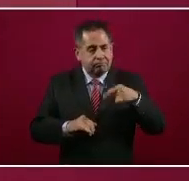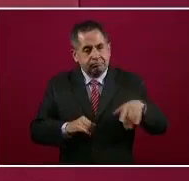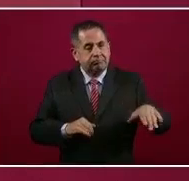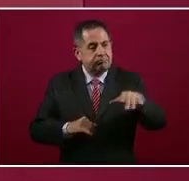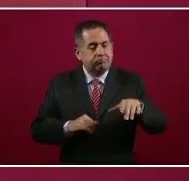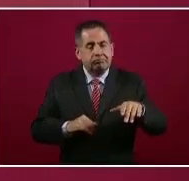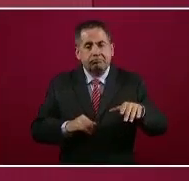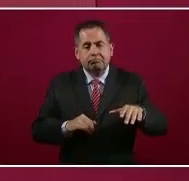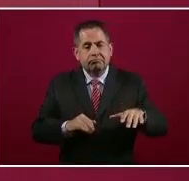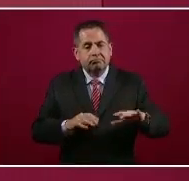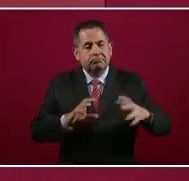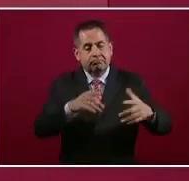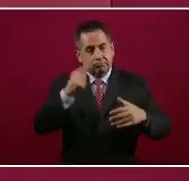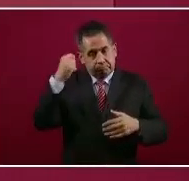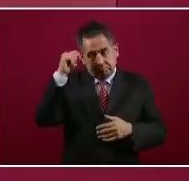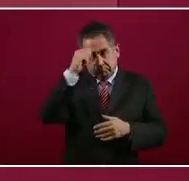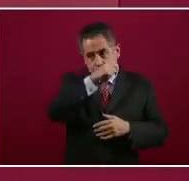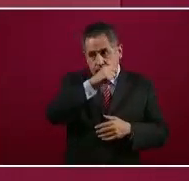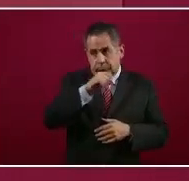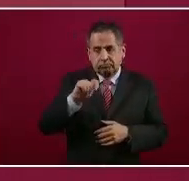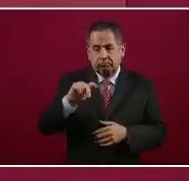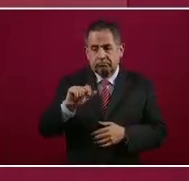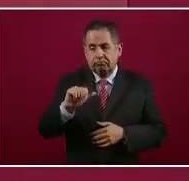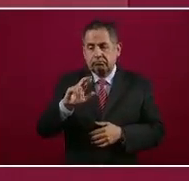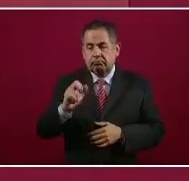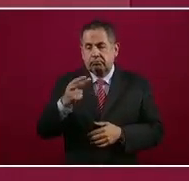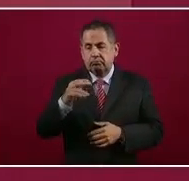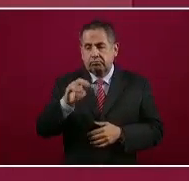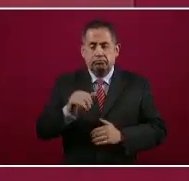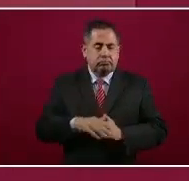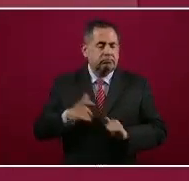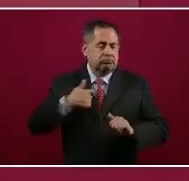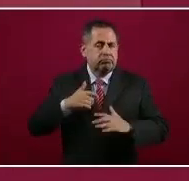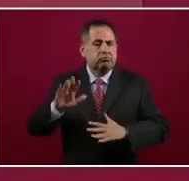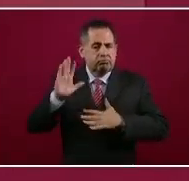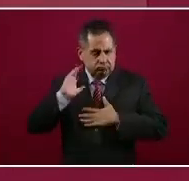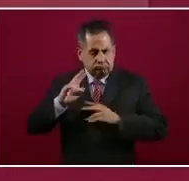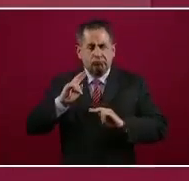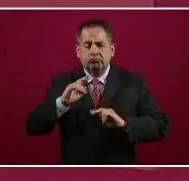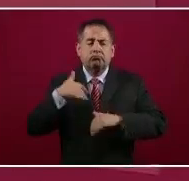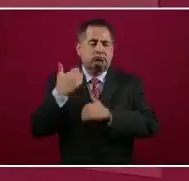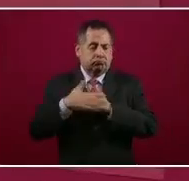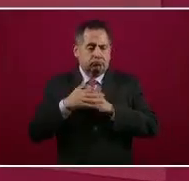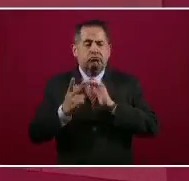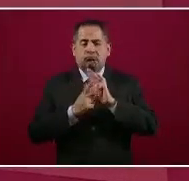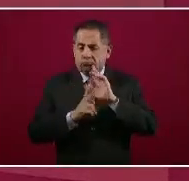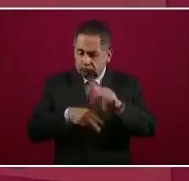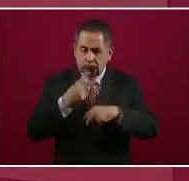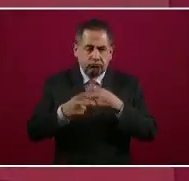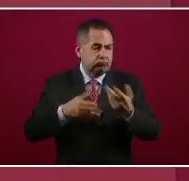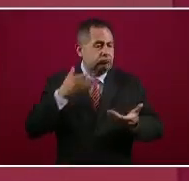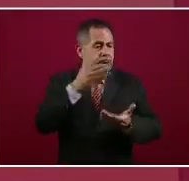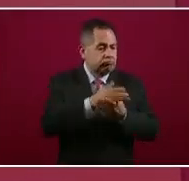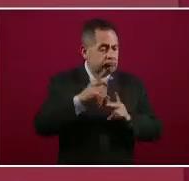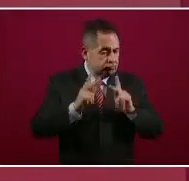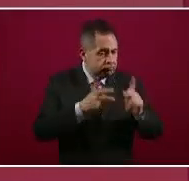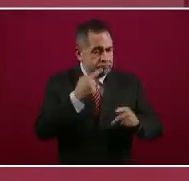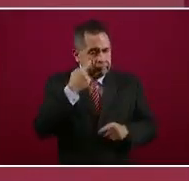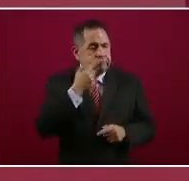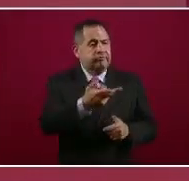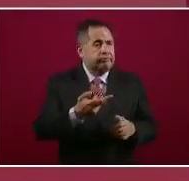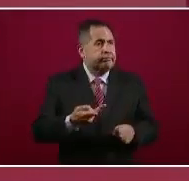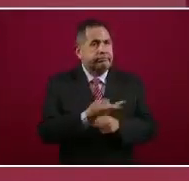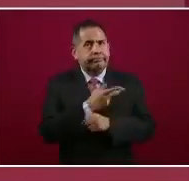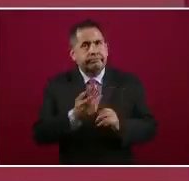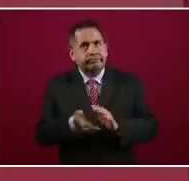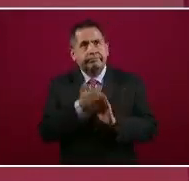la tara mar y ser compromiso incluso de regresar para este mejorar